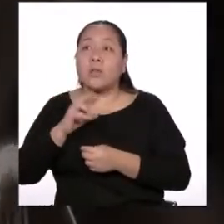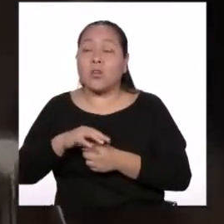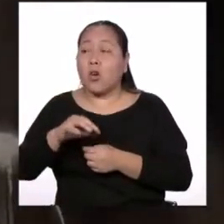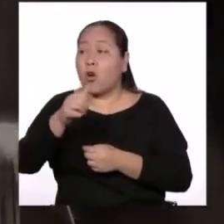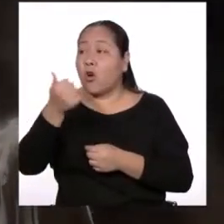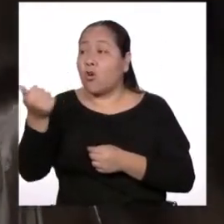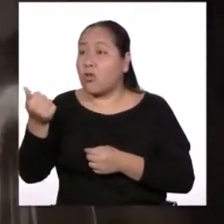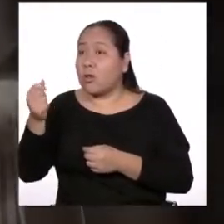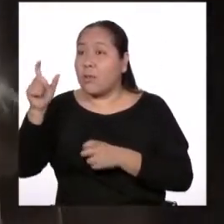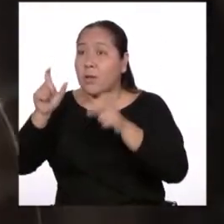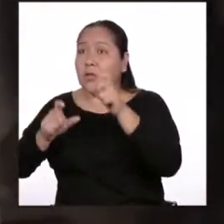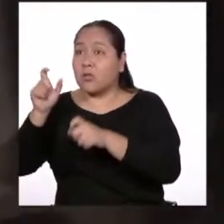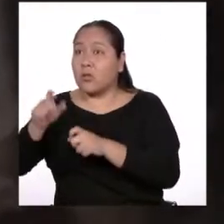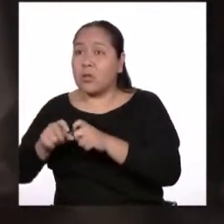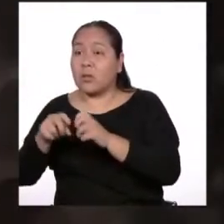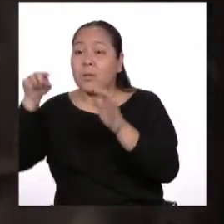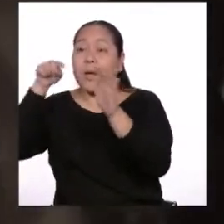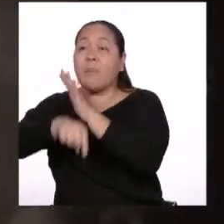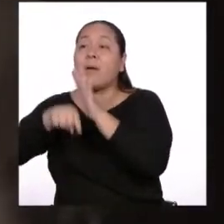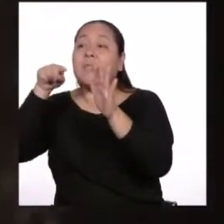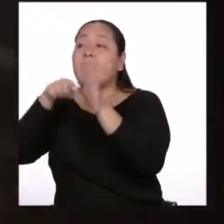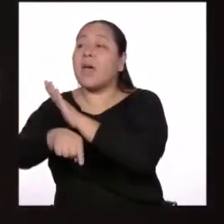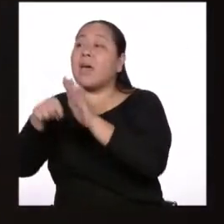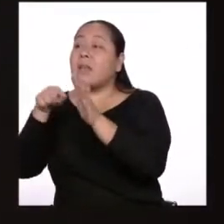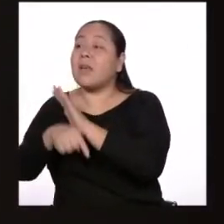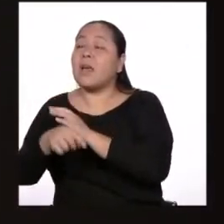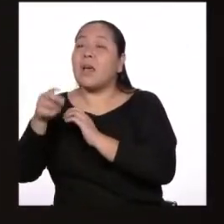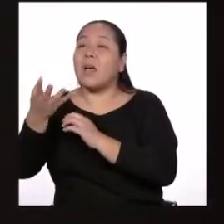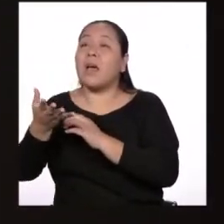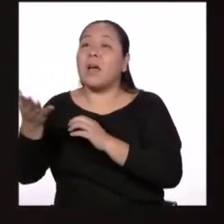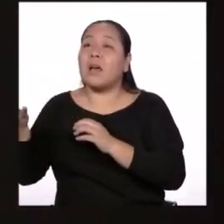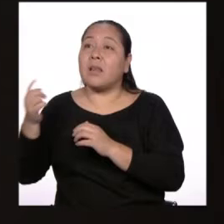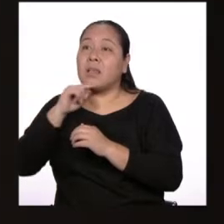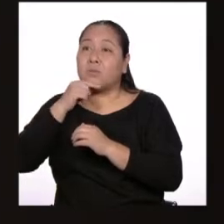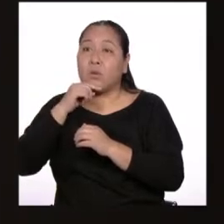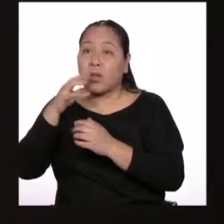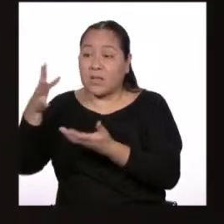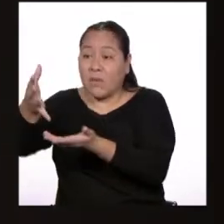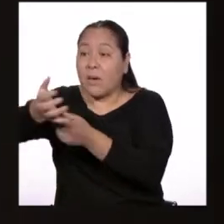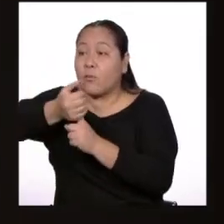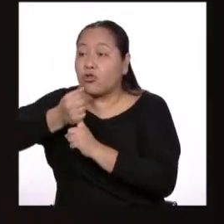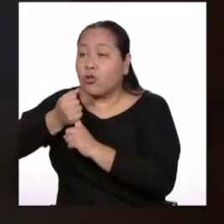nos emboscaron para vengar a sus vecinos asesinados.